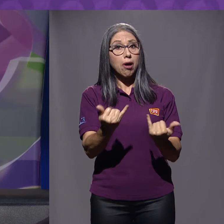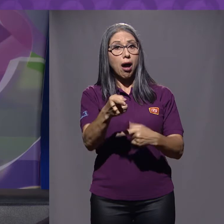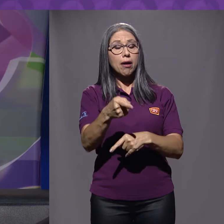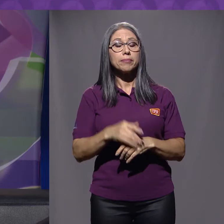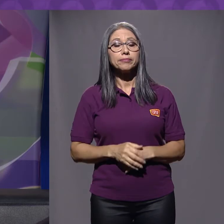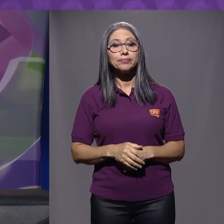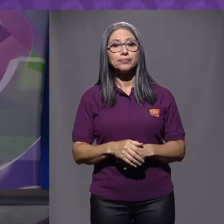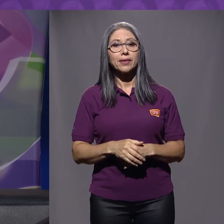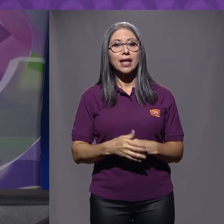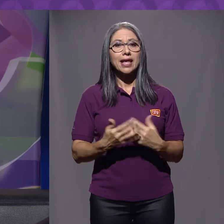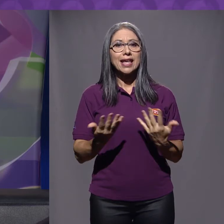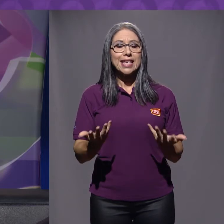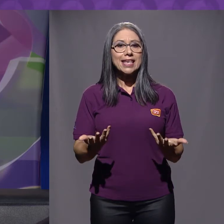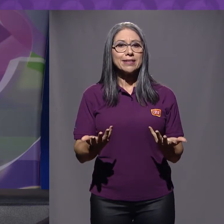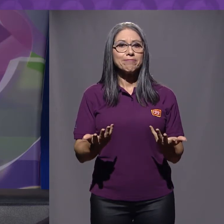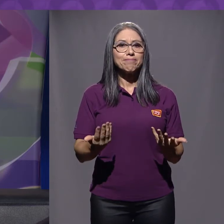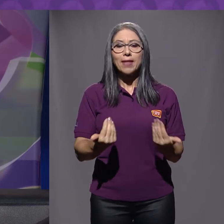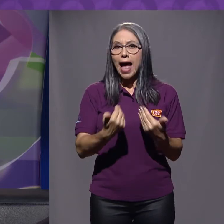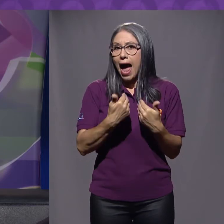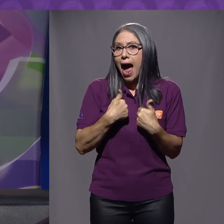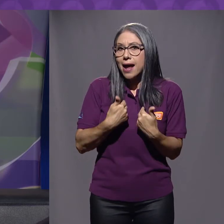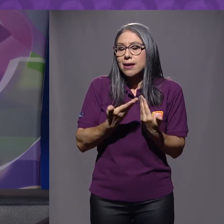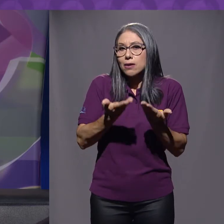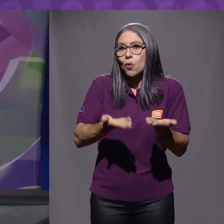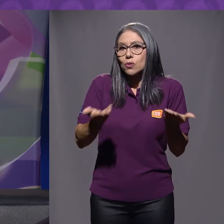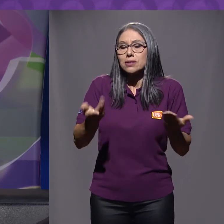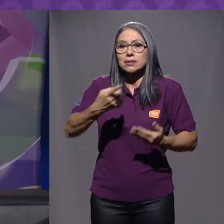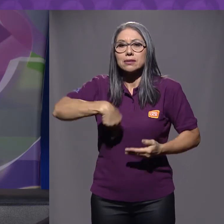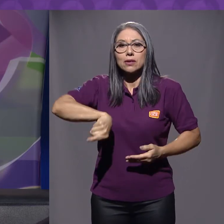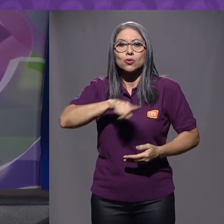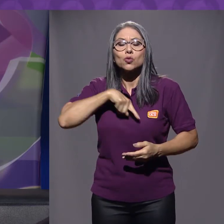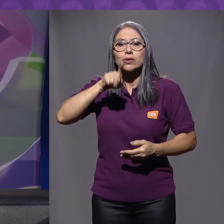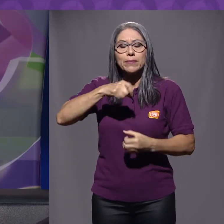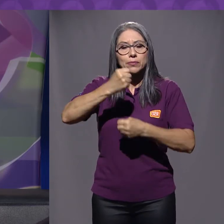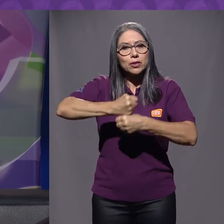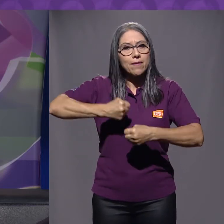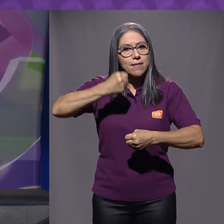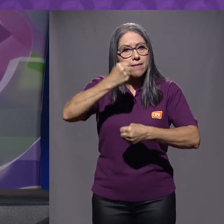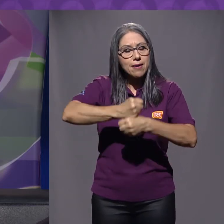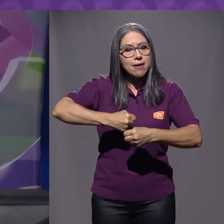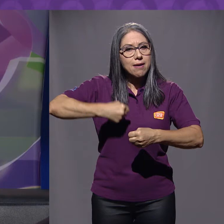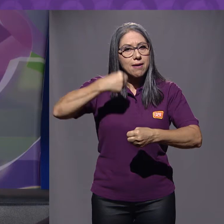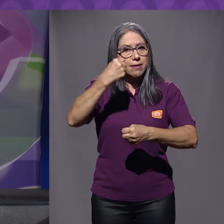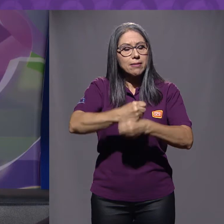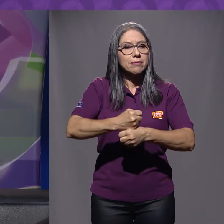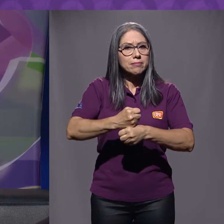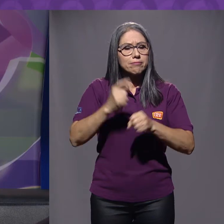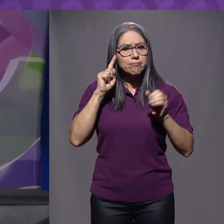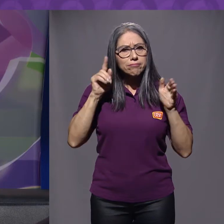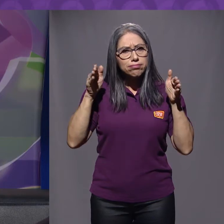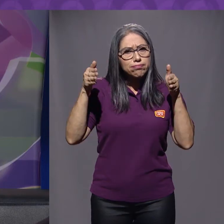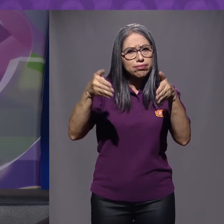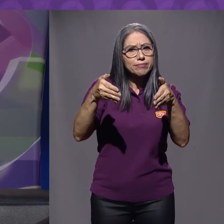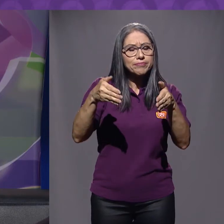excepción, y definitivamente hay aspectos en que tenemos que trabajar. Por ejemplo,